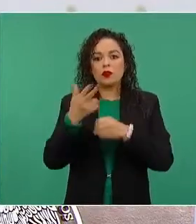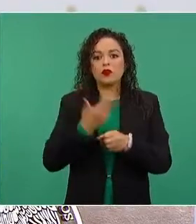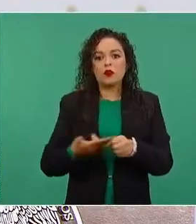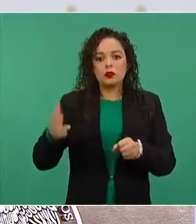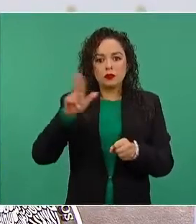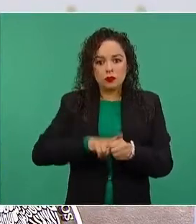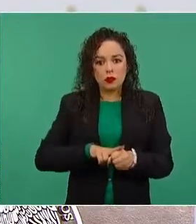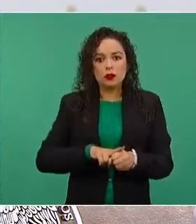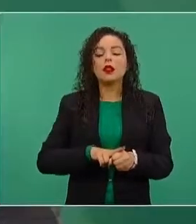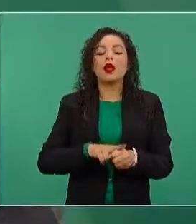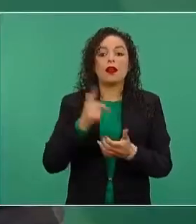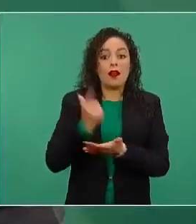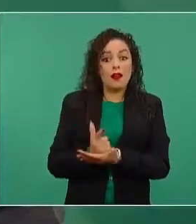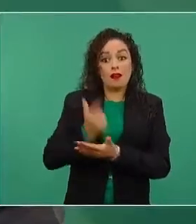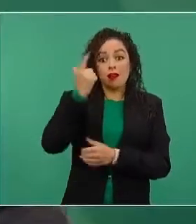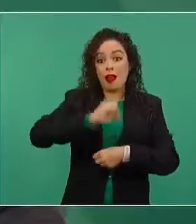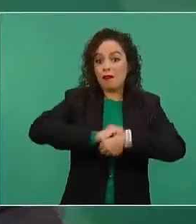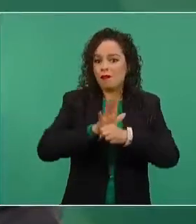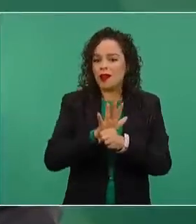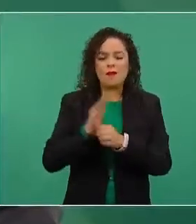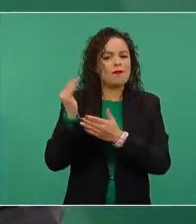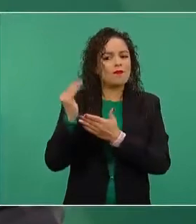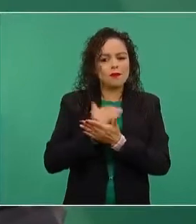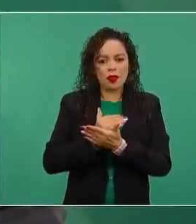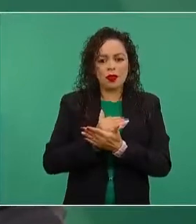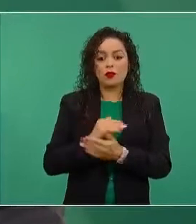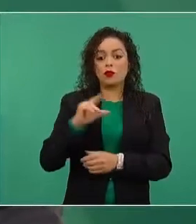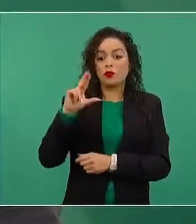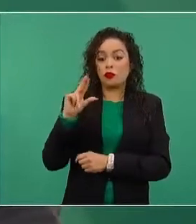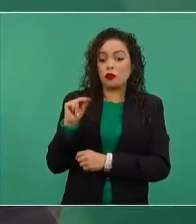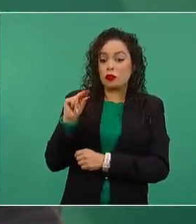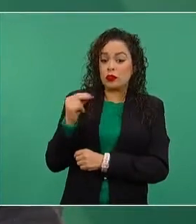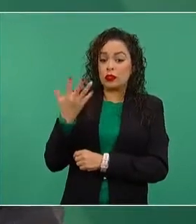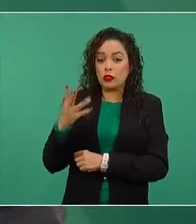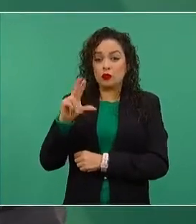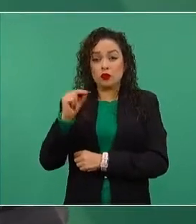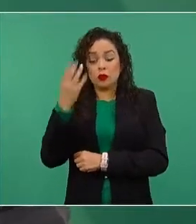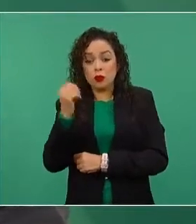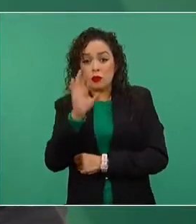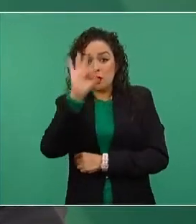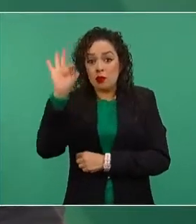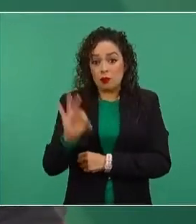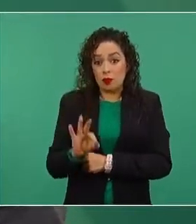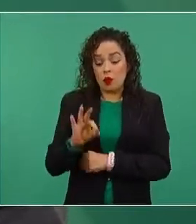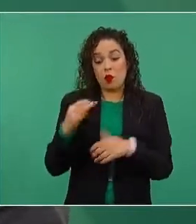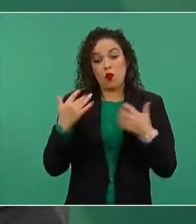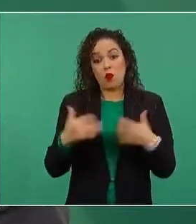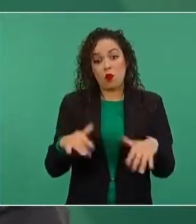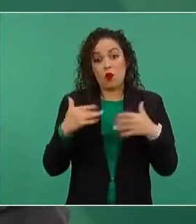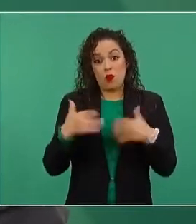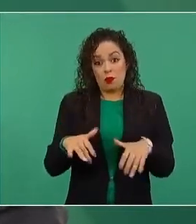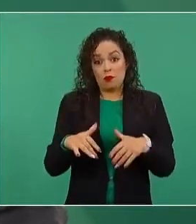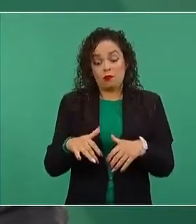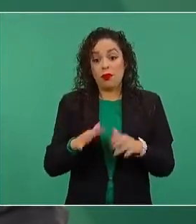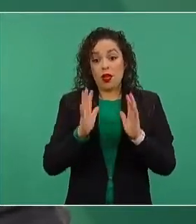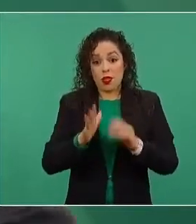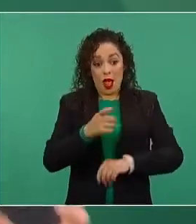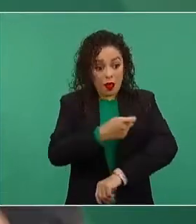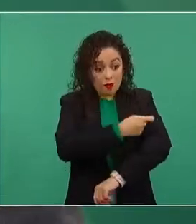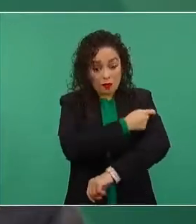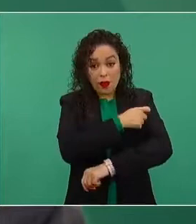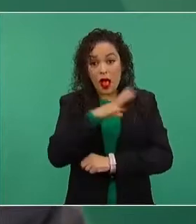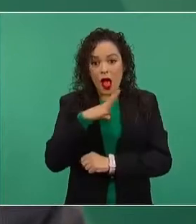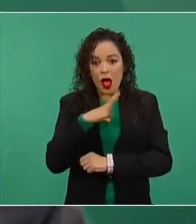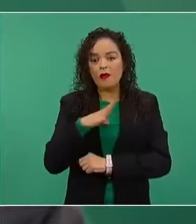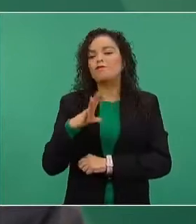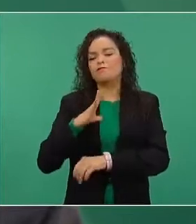en más de 85 a 89%. Es una reducción muy sustancial. Vacunándose se está más protegido.